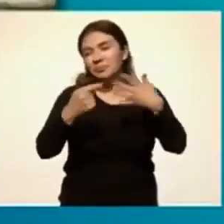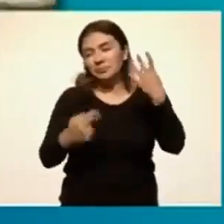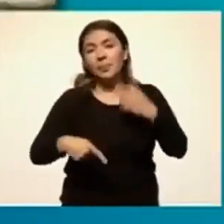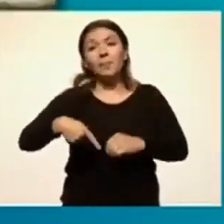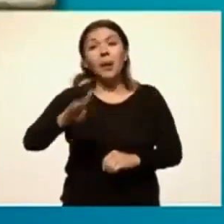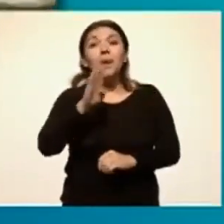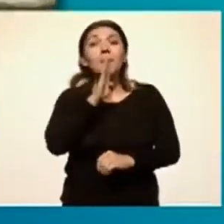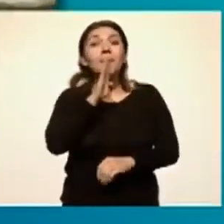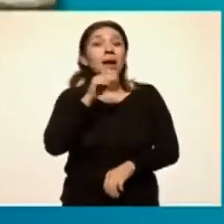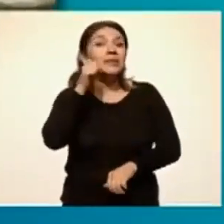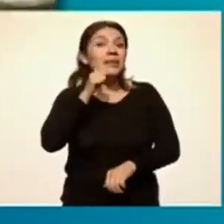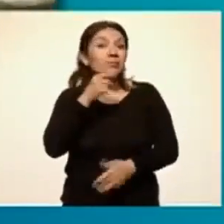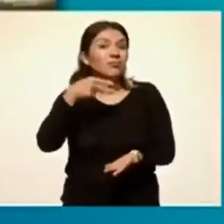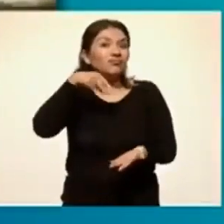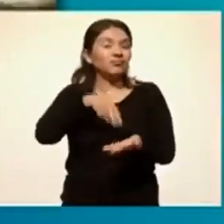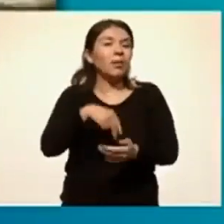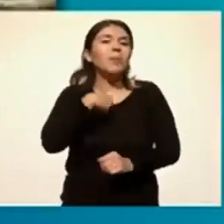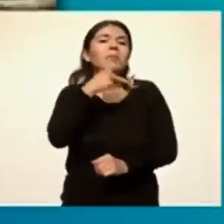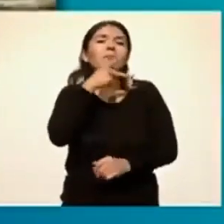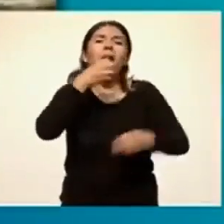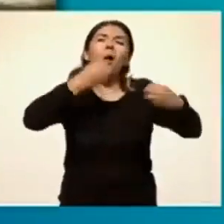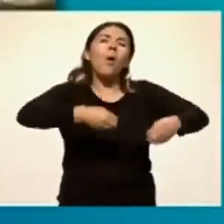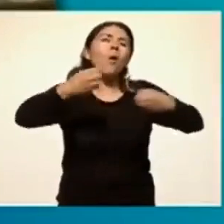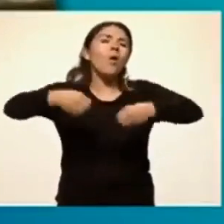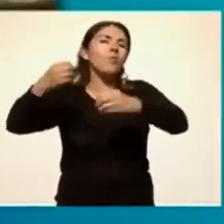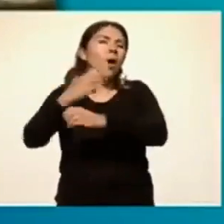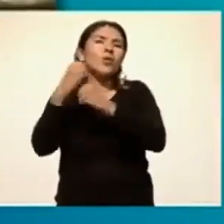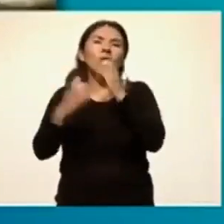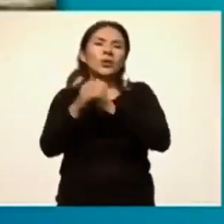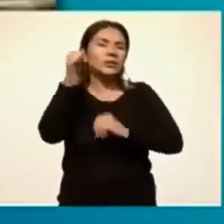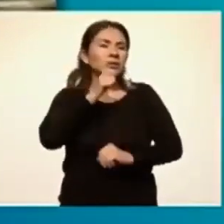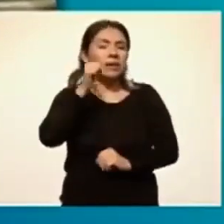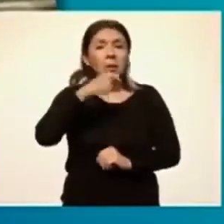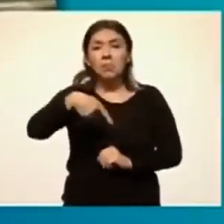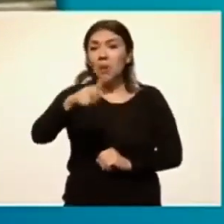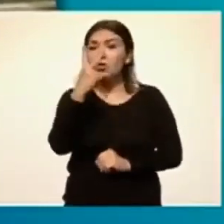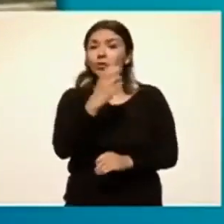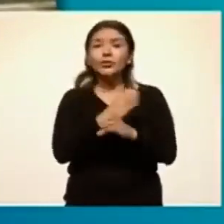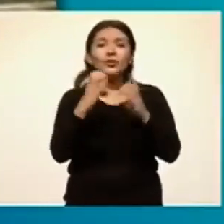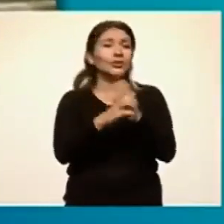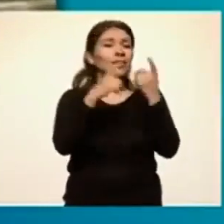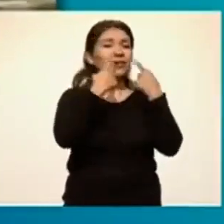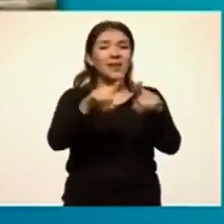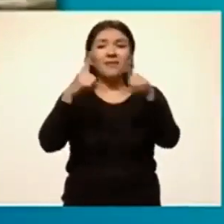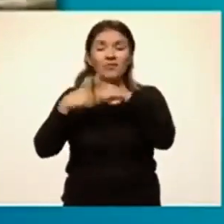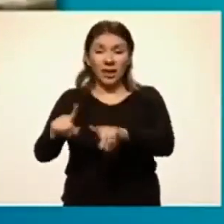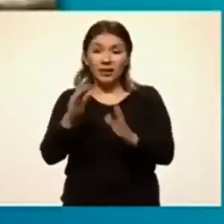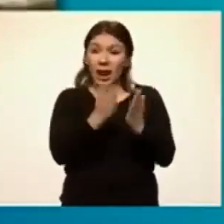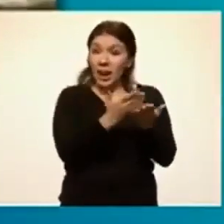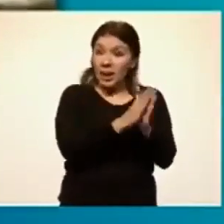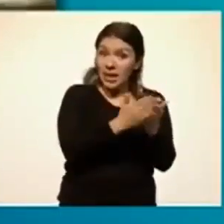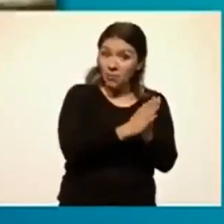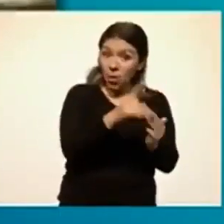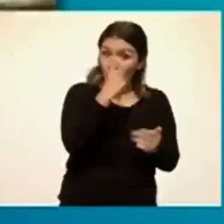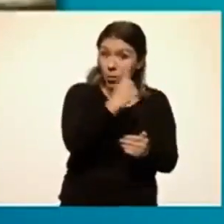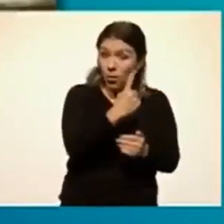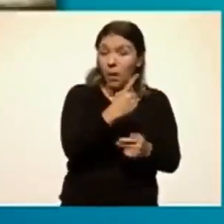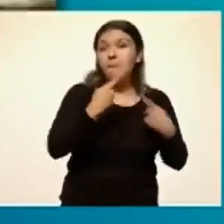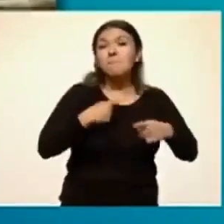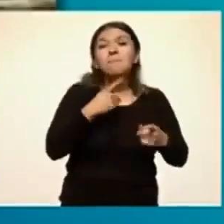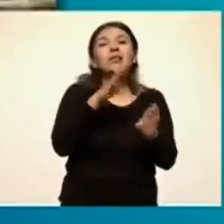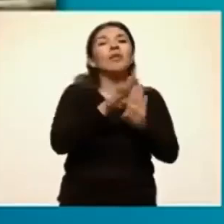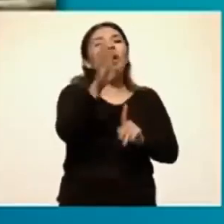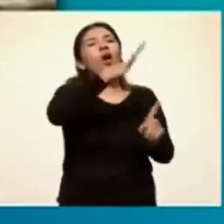la que estaba ahí enfrente era mi madre, mi padre pues estaba muy ocupado en sus cosas, pero son 2 cosas muy diferentes. Los libros, digamos, la persona